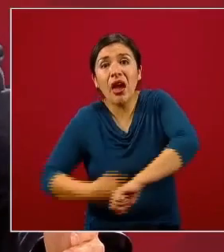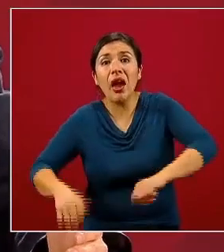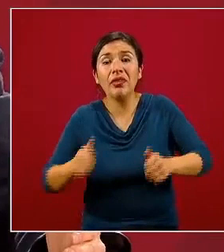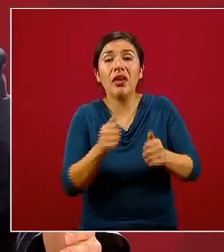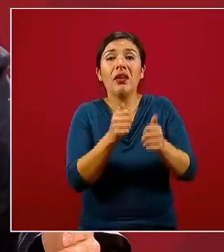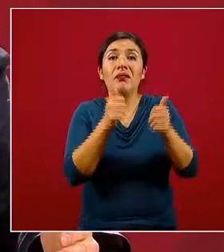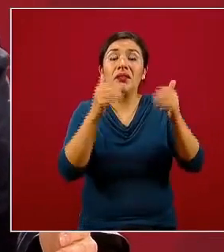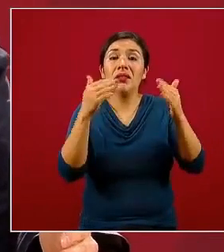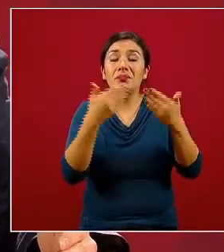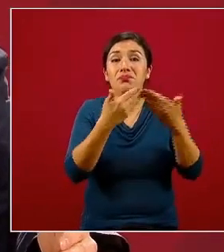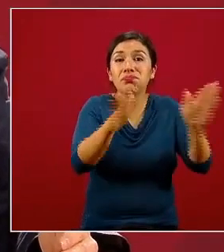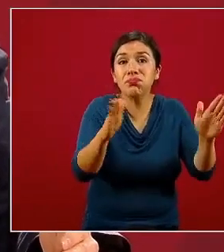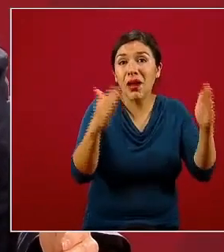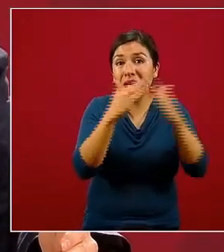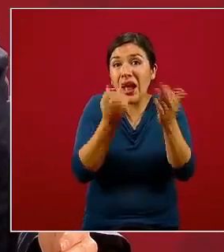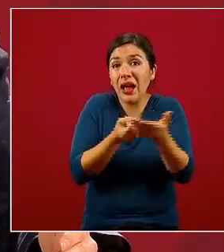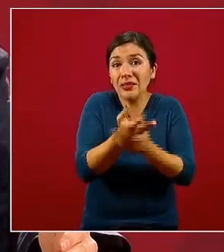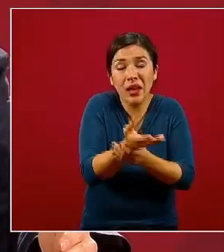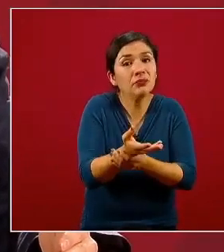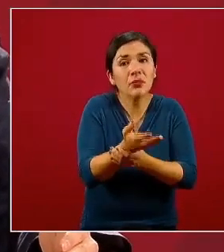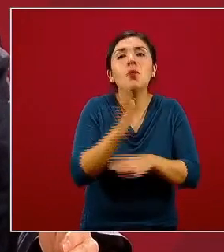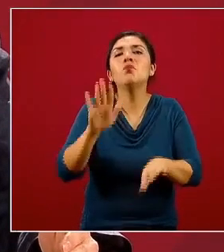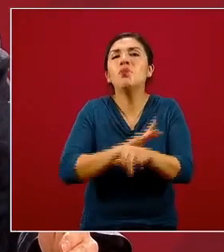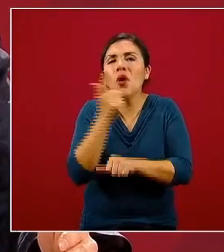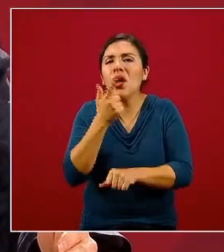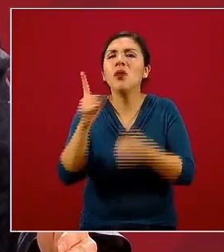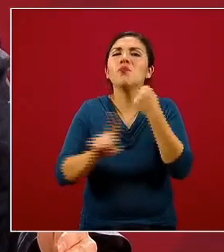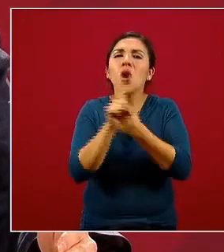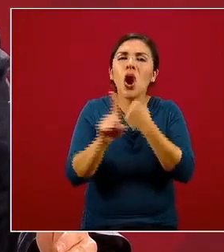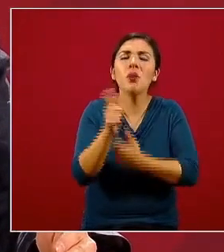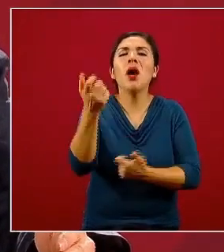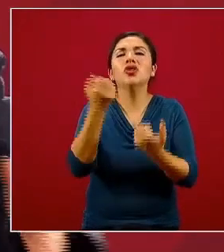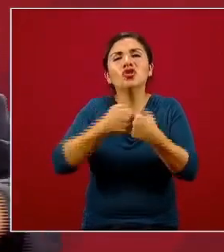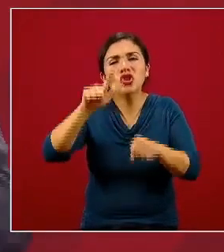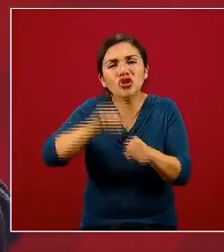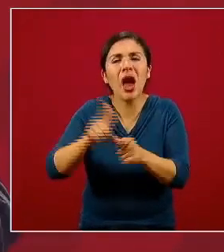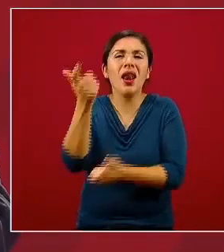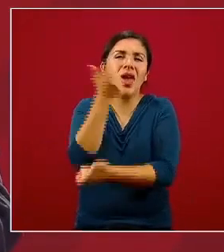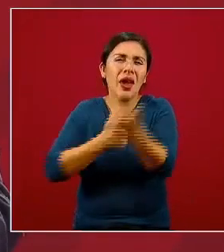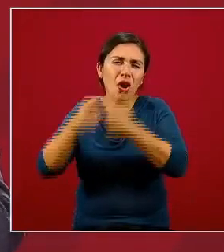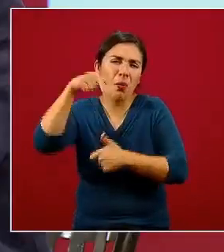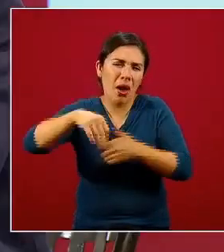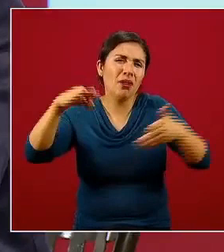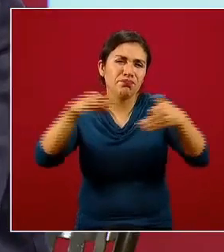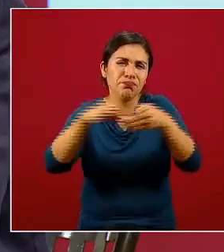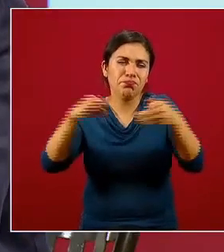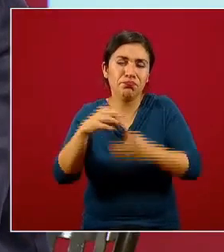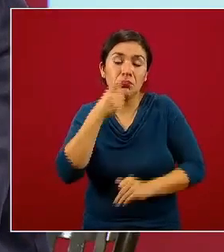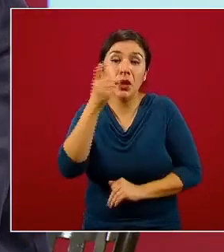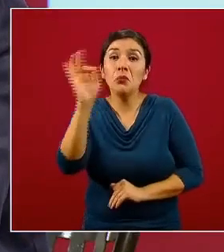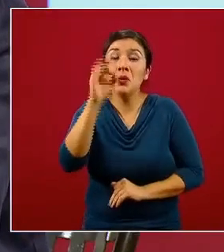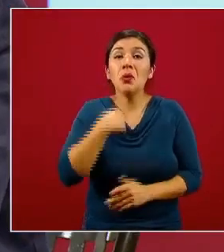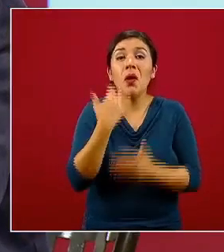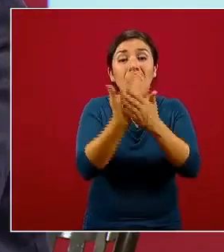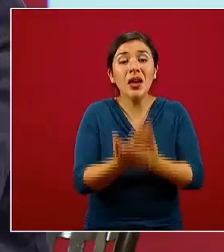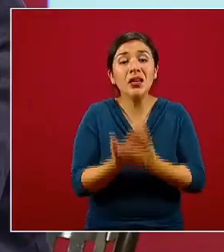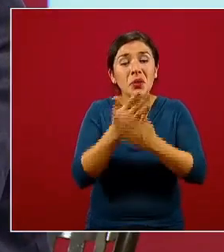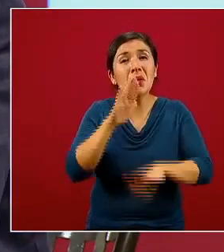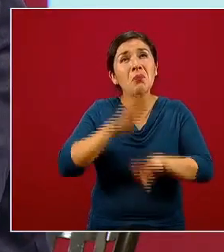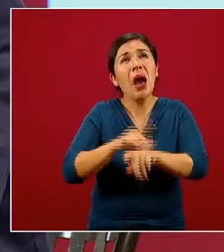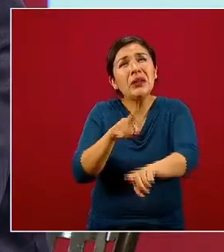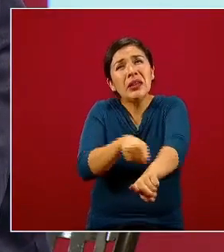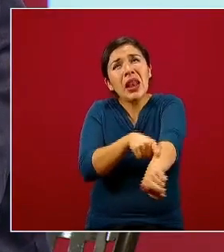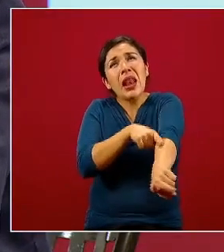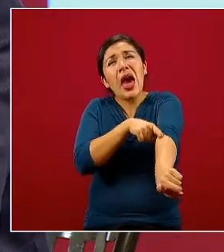además de todas las razones económicas y sociales que aquí hemos comentado varias veces. Porque si esperamos demasiado y hacemos